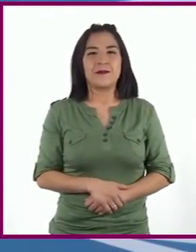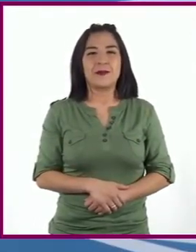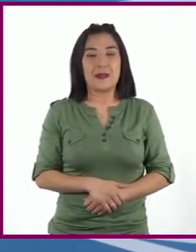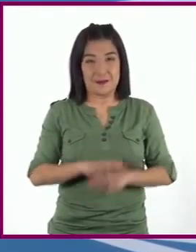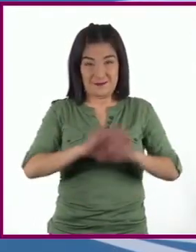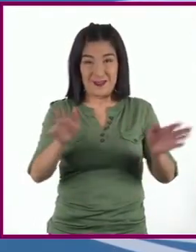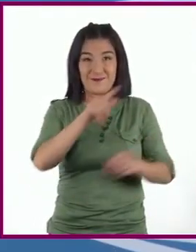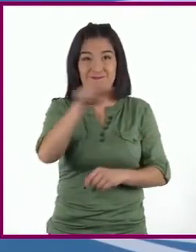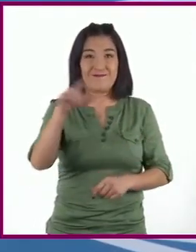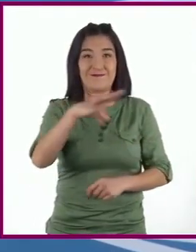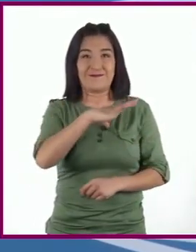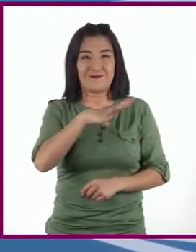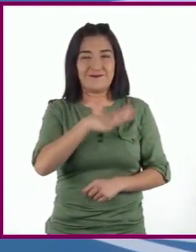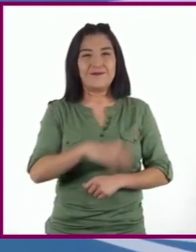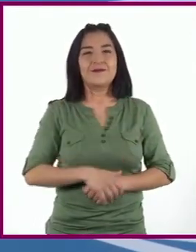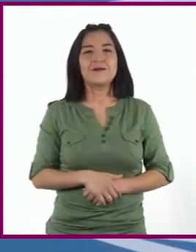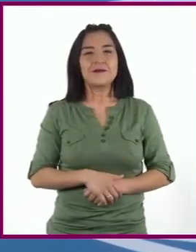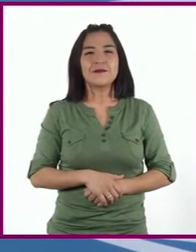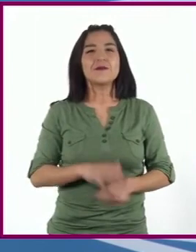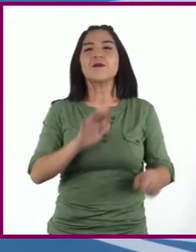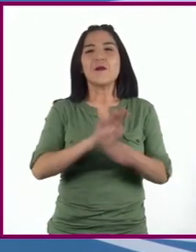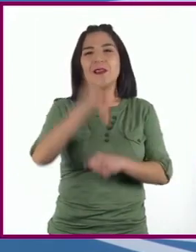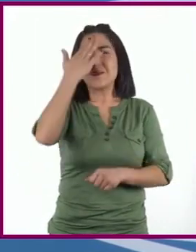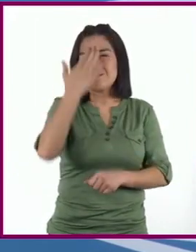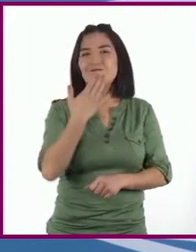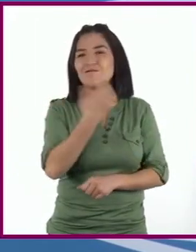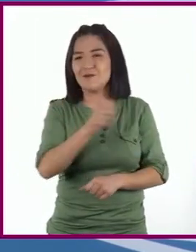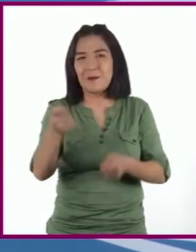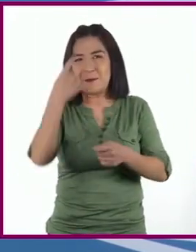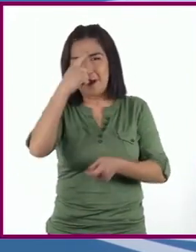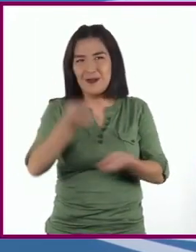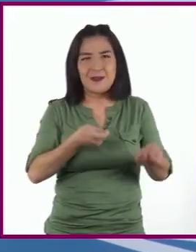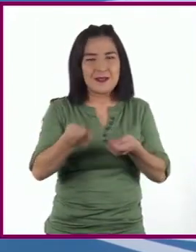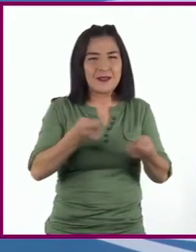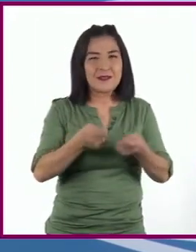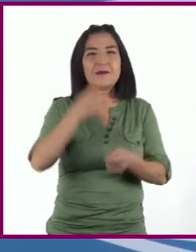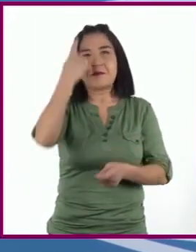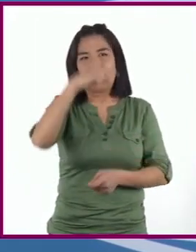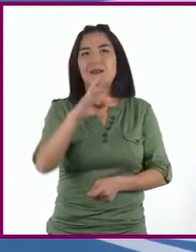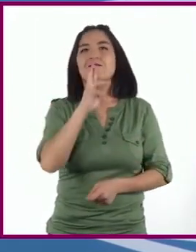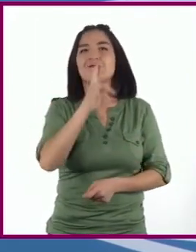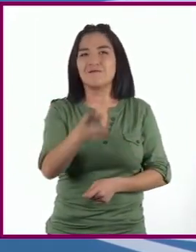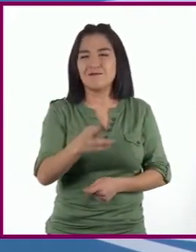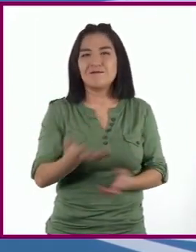¿Lo tienen? ¿Cuál fue la estrategia que utilizaron para llegar a la respuesta?